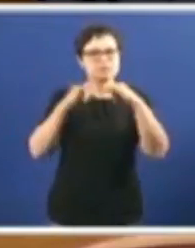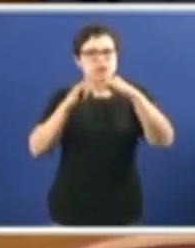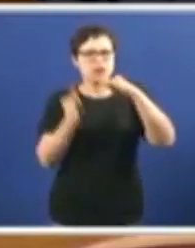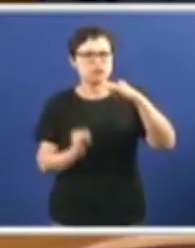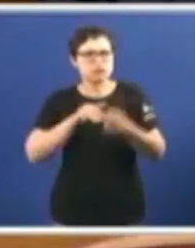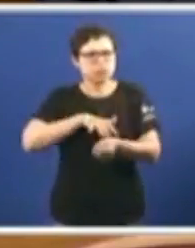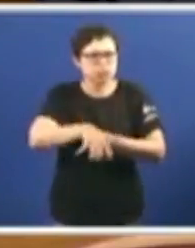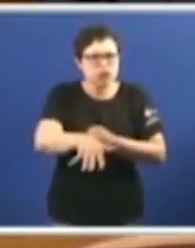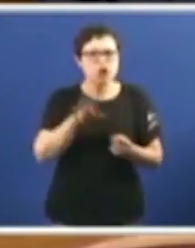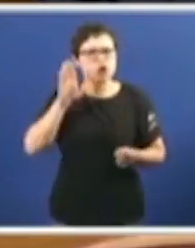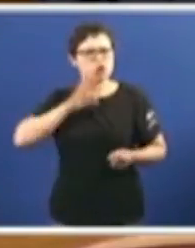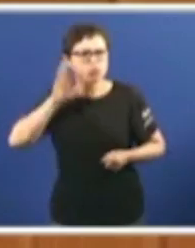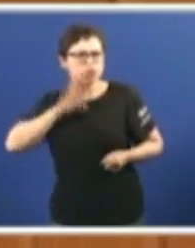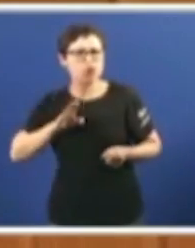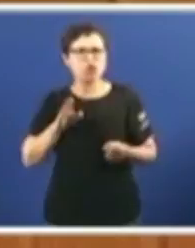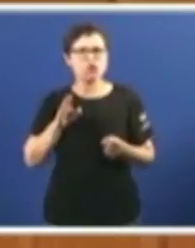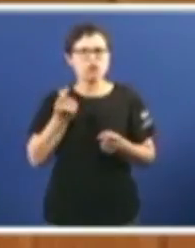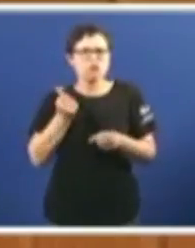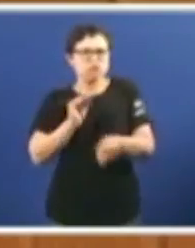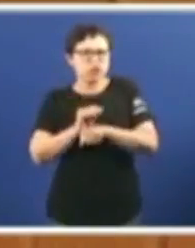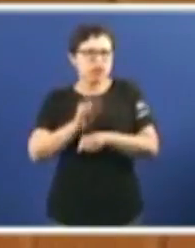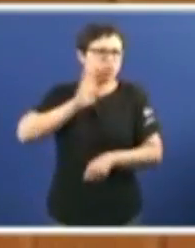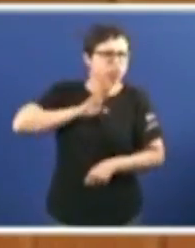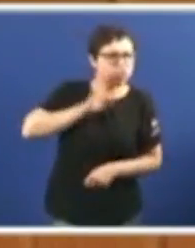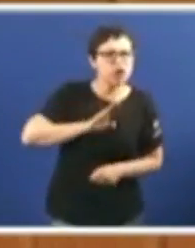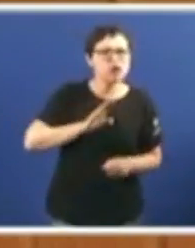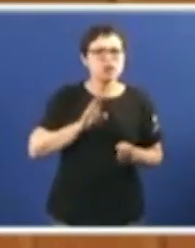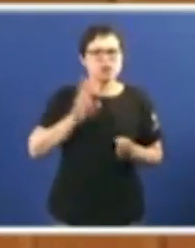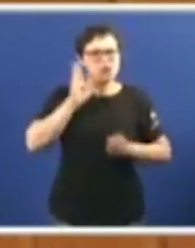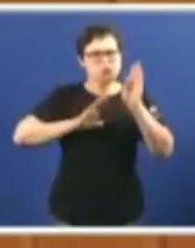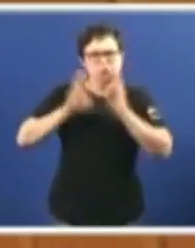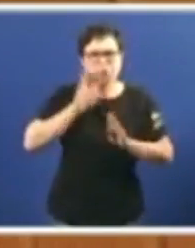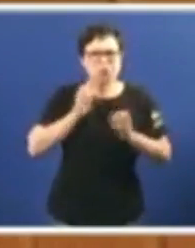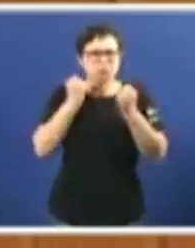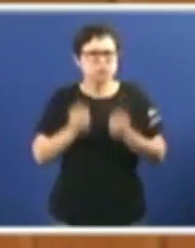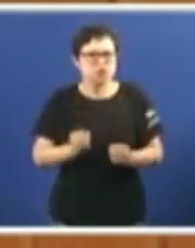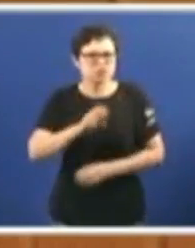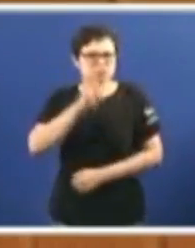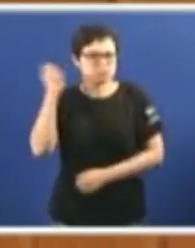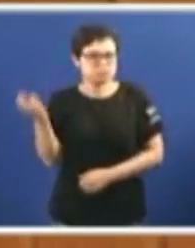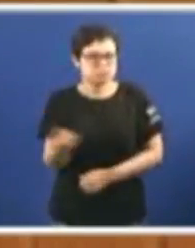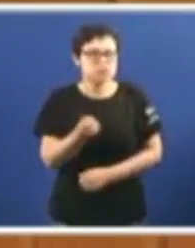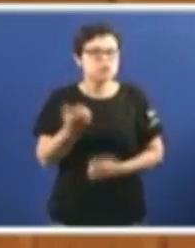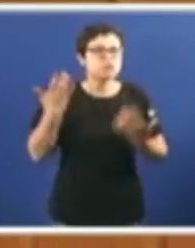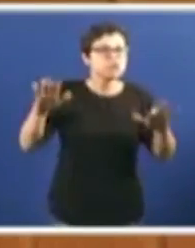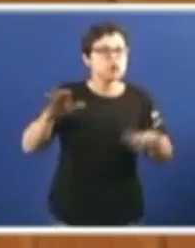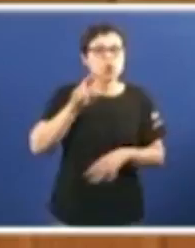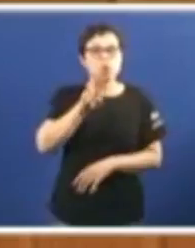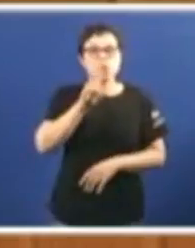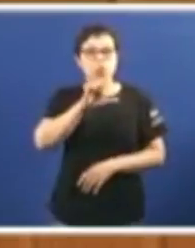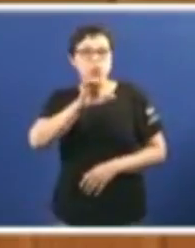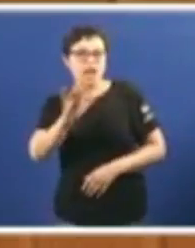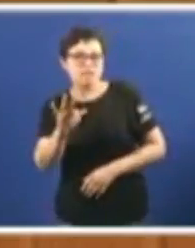e da corrupción e do financiamento ilegal de moitos dos casos de corrupción que os salpican a vostedes, según a Xustiza e a UDEF, son